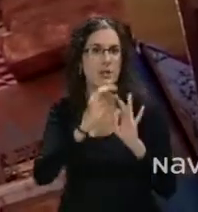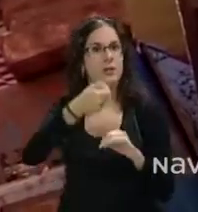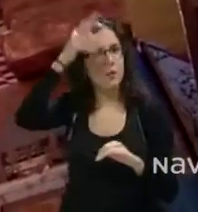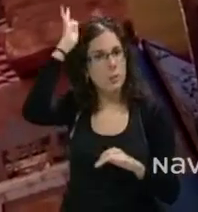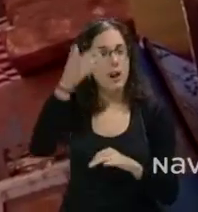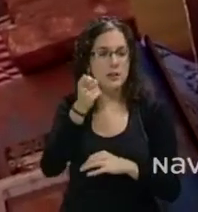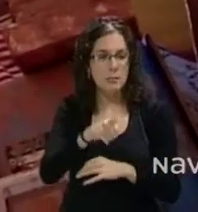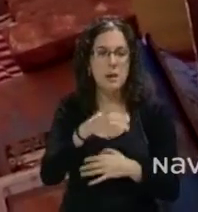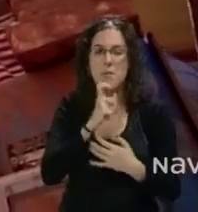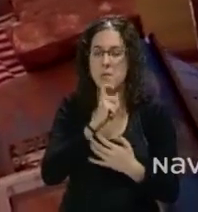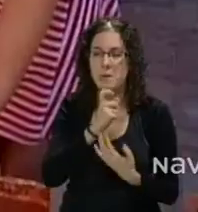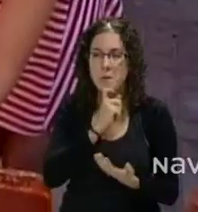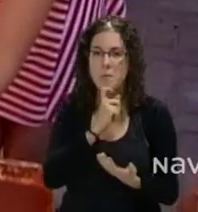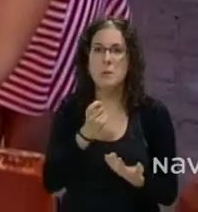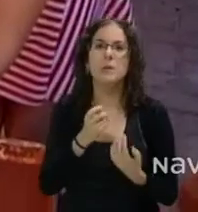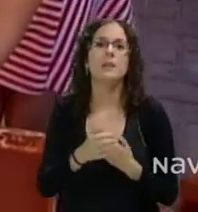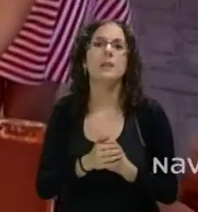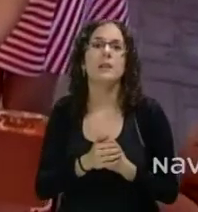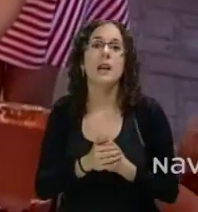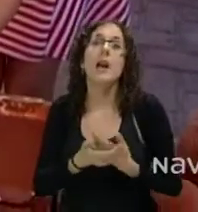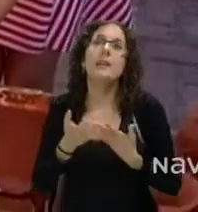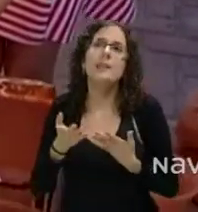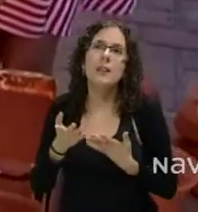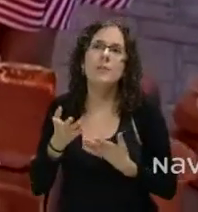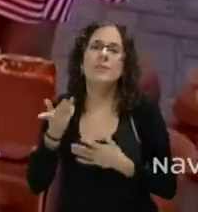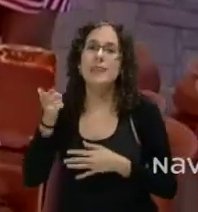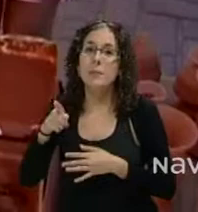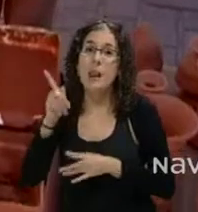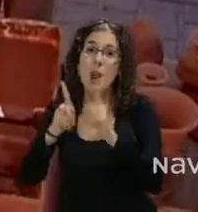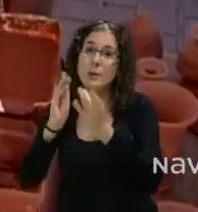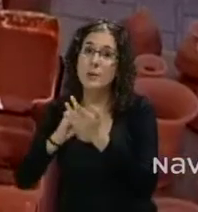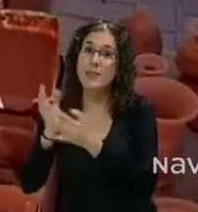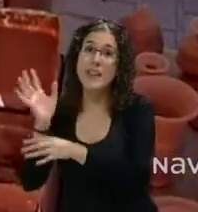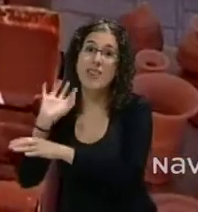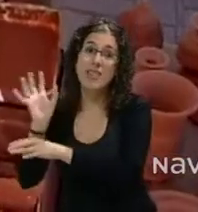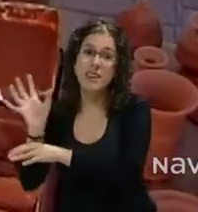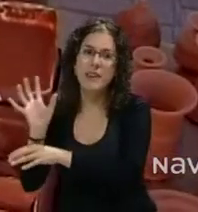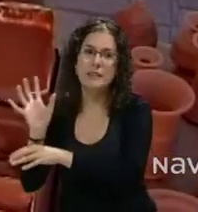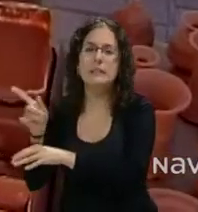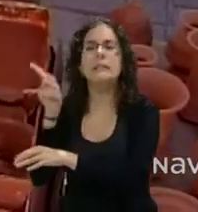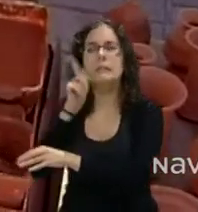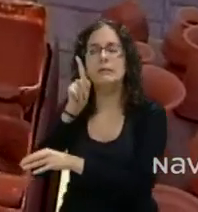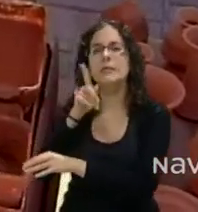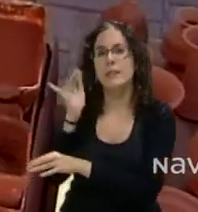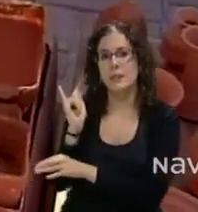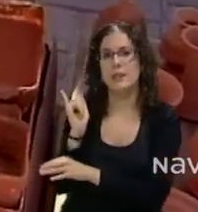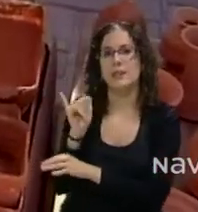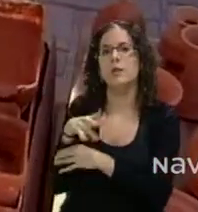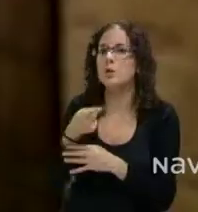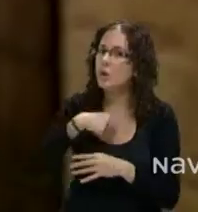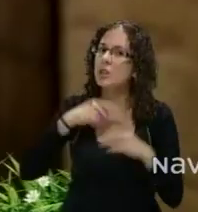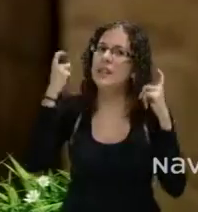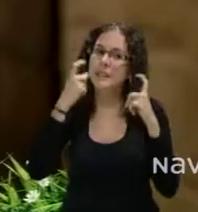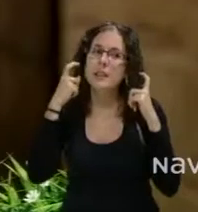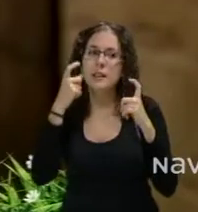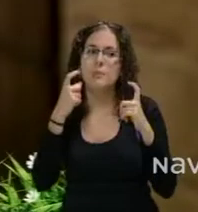lo que muchas veces Hollywood nos ha mandado. Nos acercamos a la realidad con todo el máximo rigor histórico.